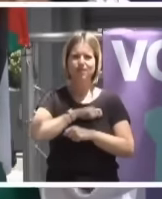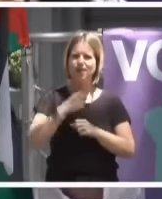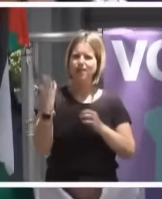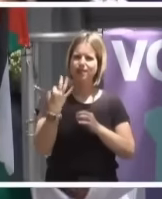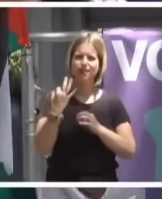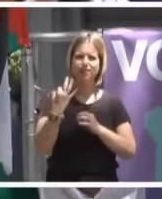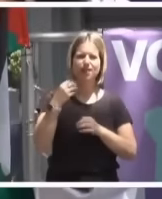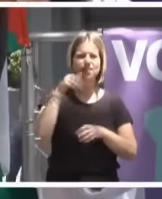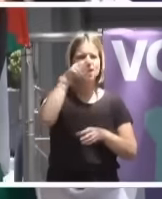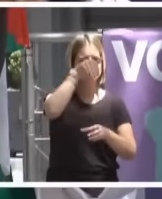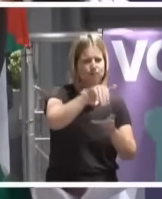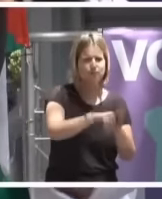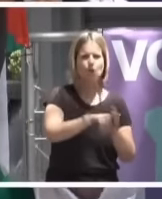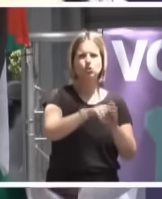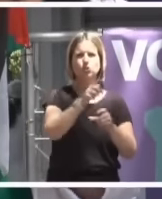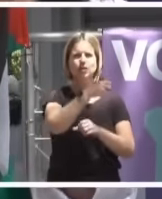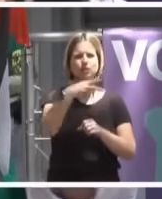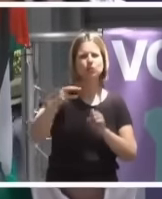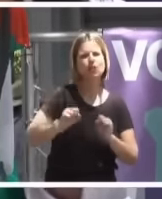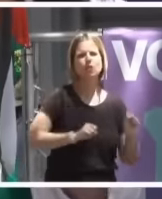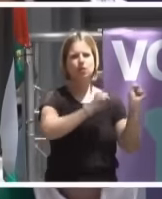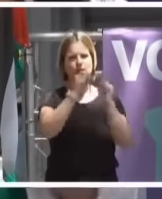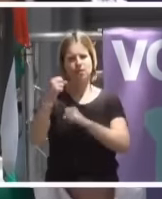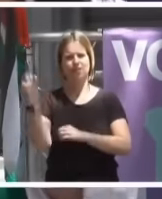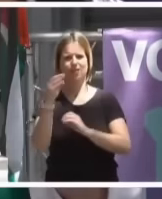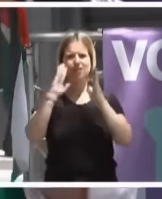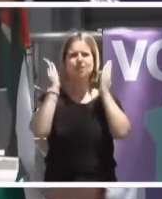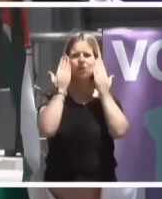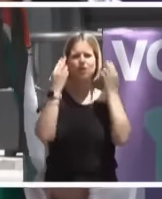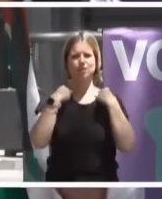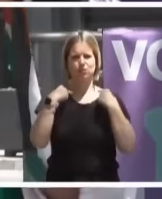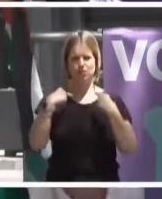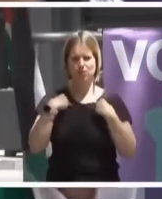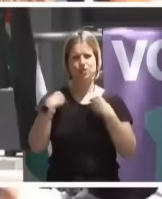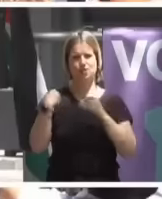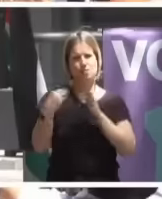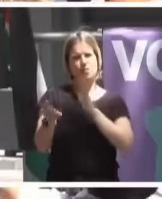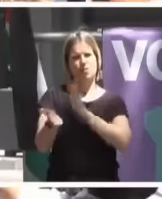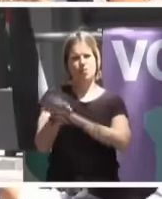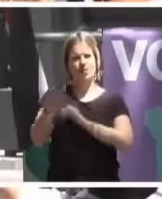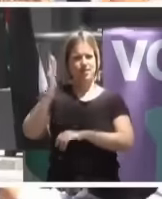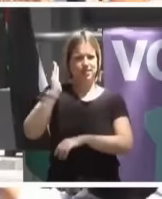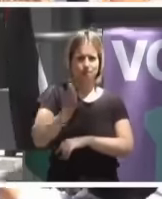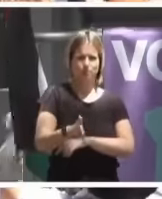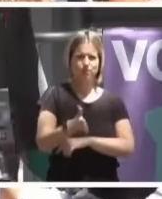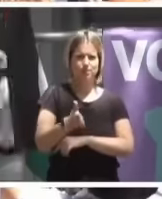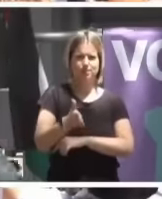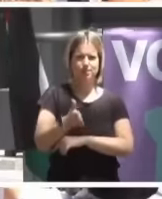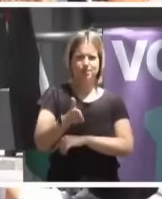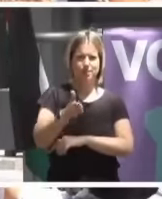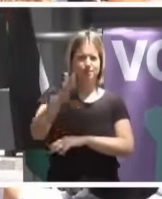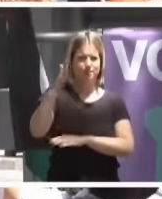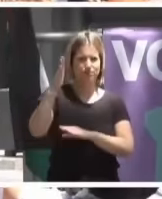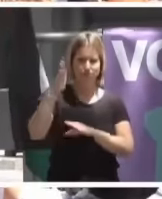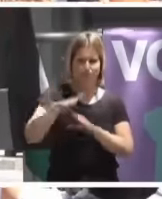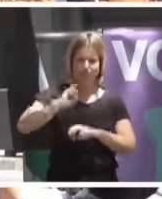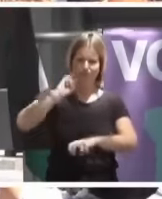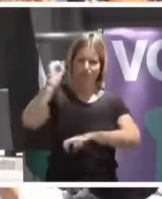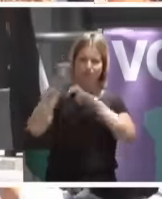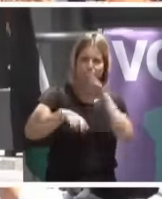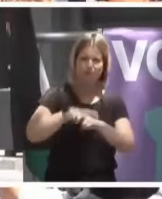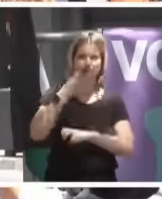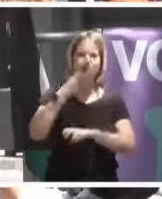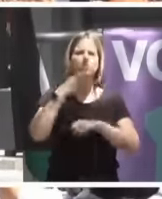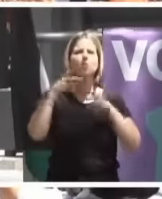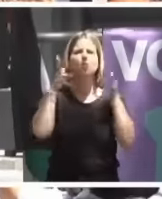sale de las urnas, lo que sale del Congreso de los Diputados. Ya esta derecha golpista se le frena renovando el Consejo General